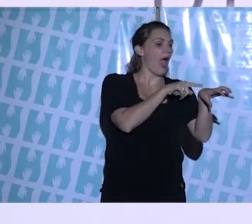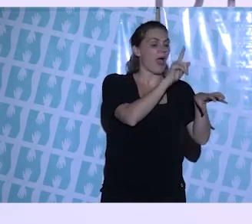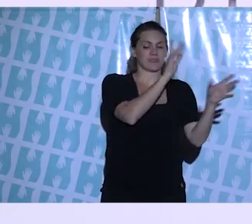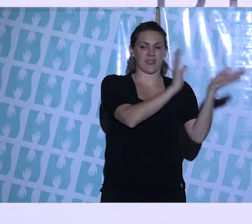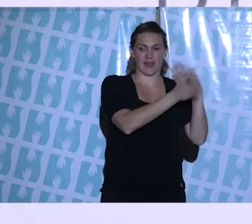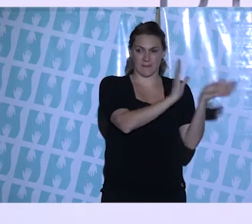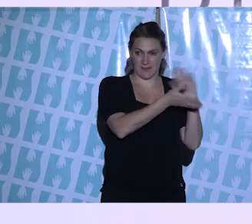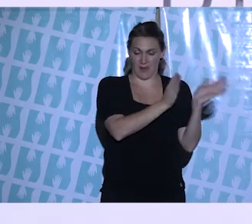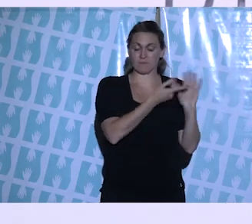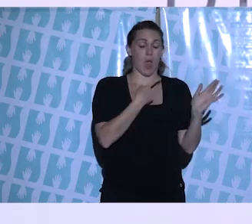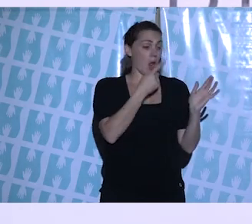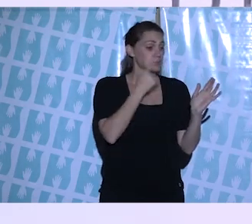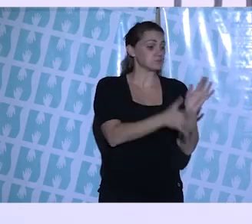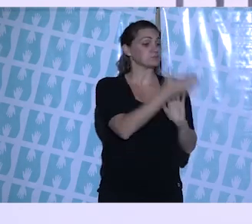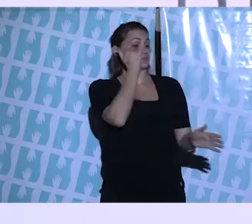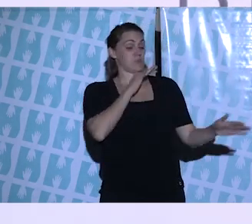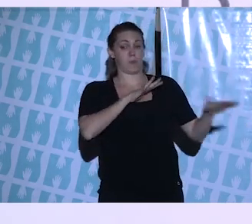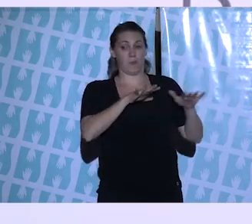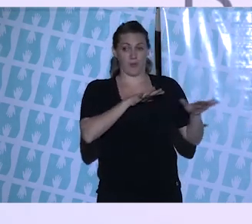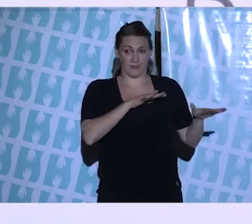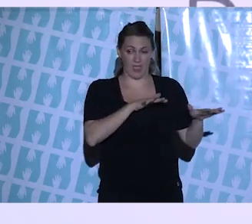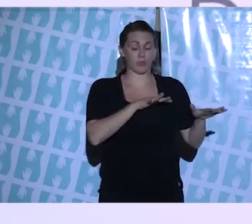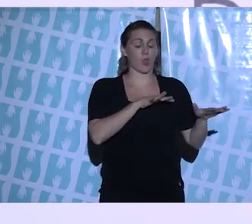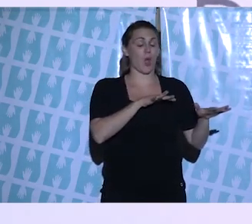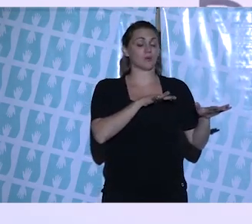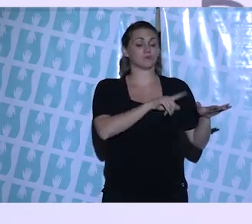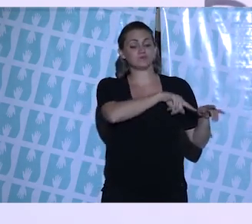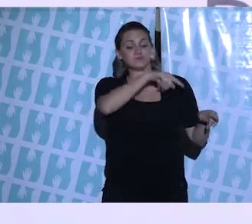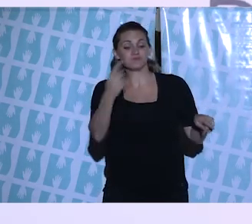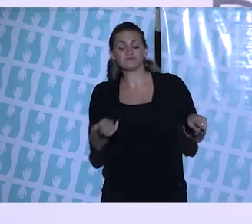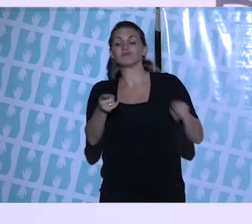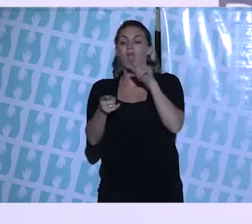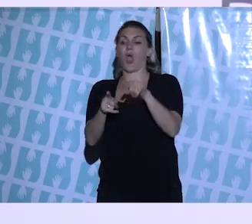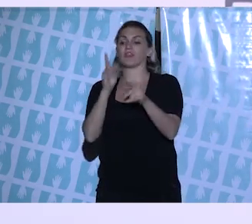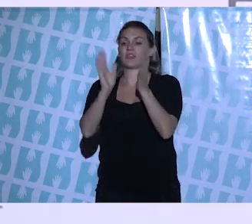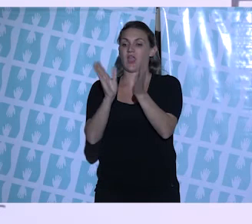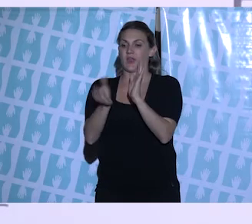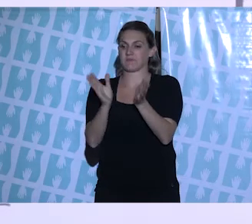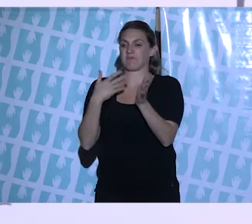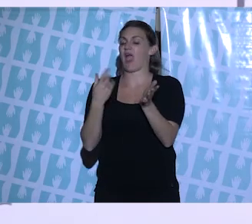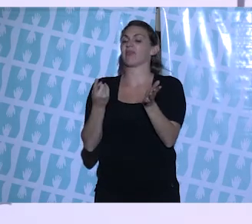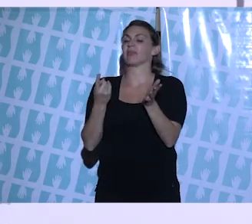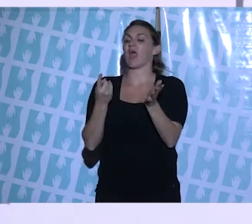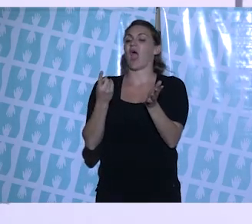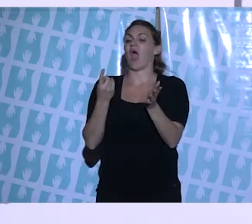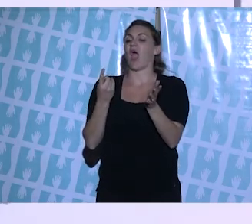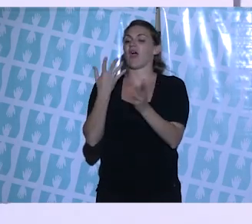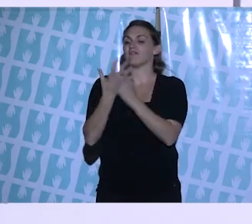motores y terapéutica de los signos no motores.